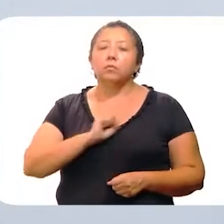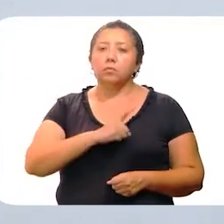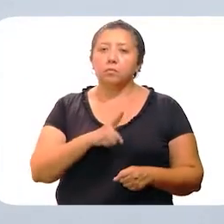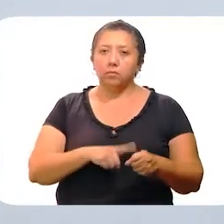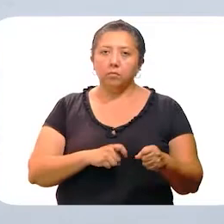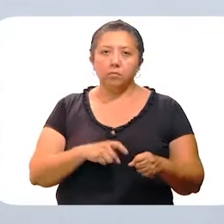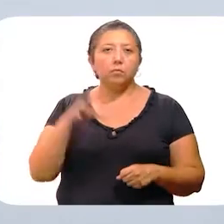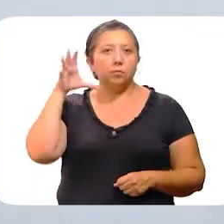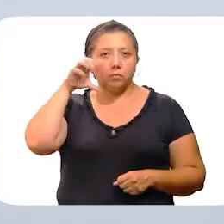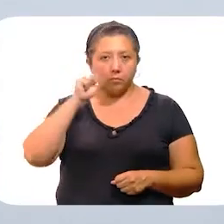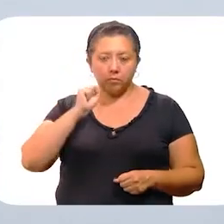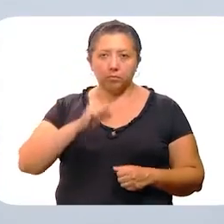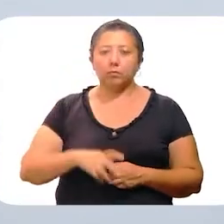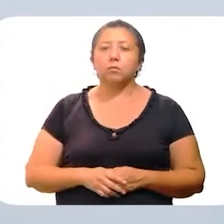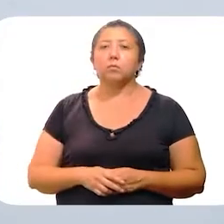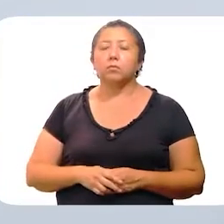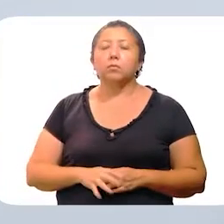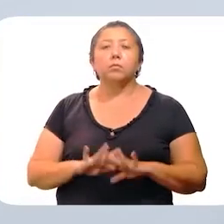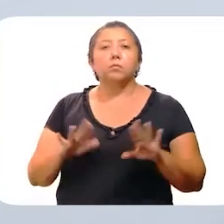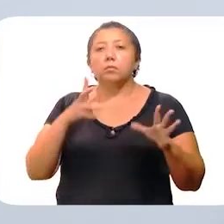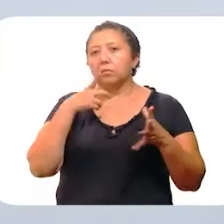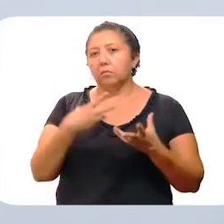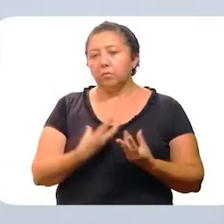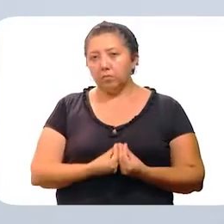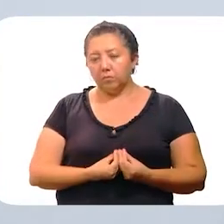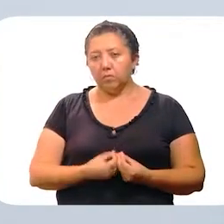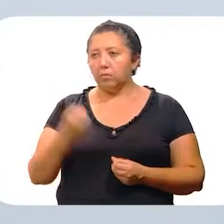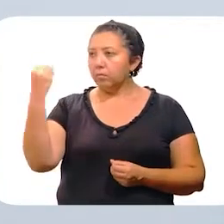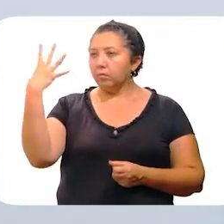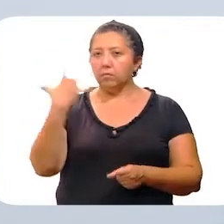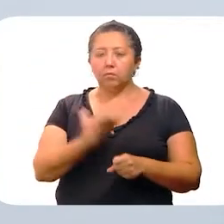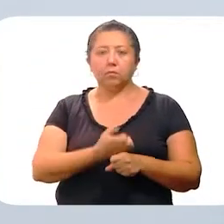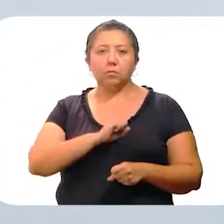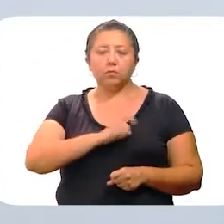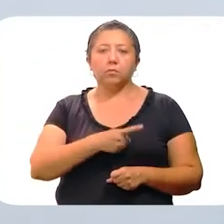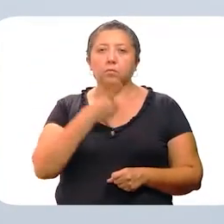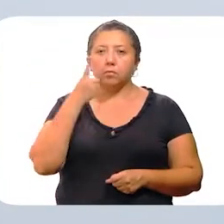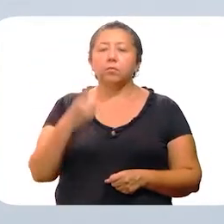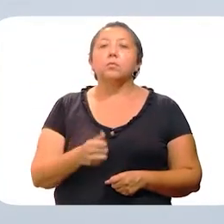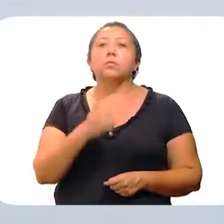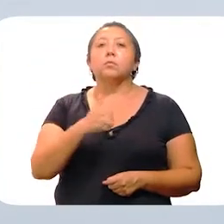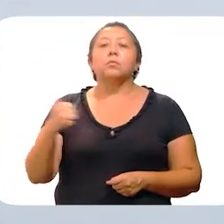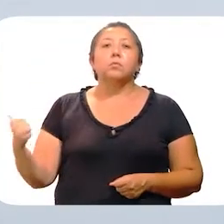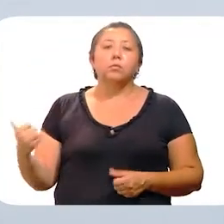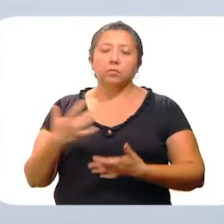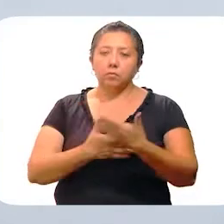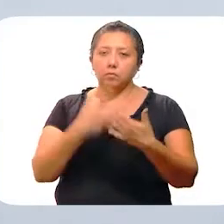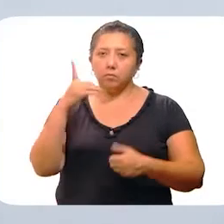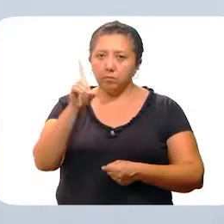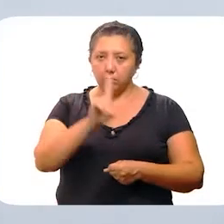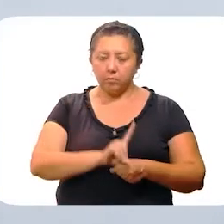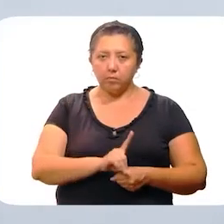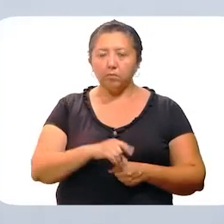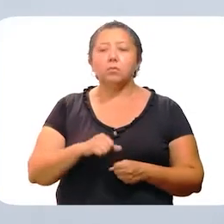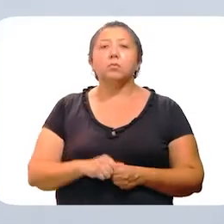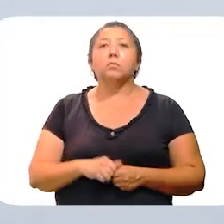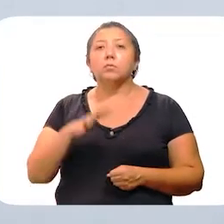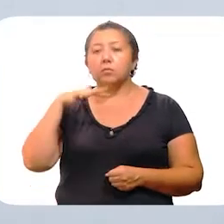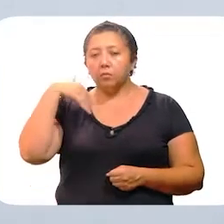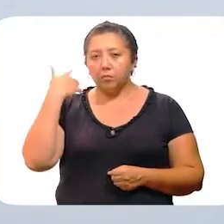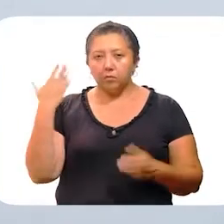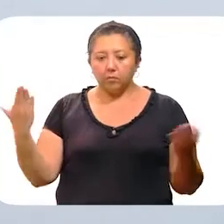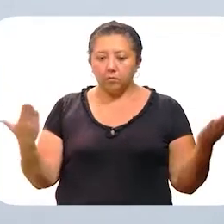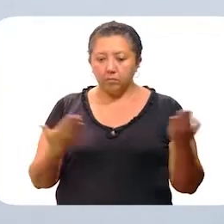salud marcan color naranja. Como hemos informado, el semáforo estatal de salud se va a dar a conocer cada 15 días con la